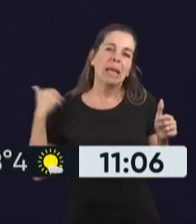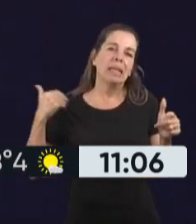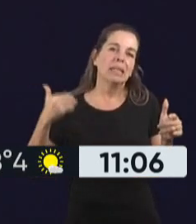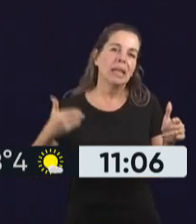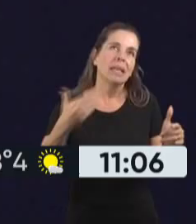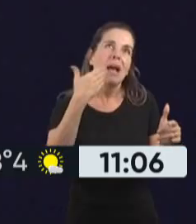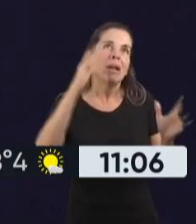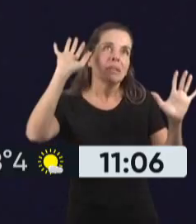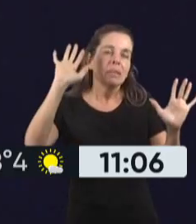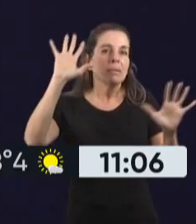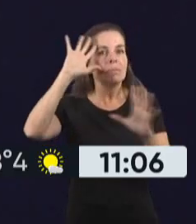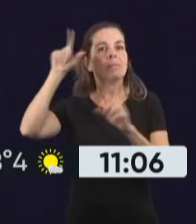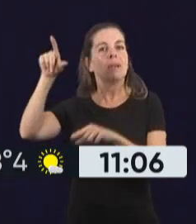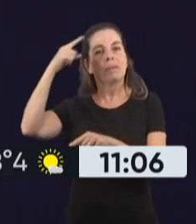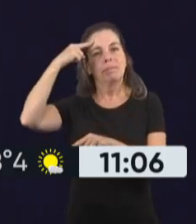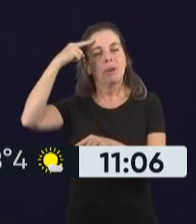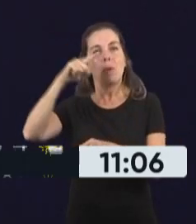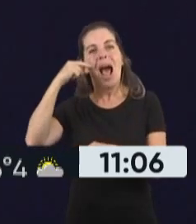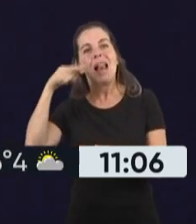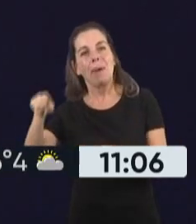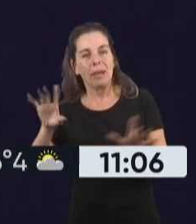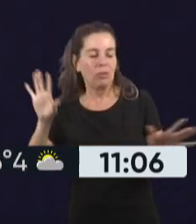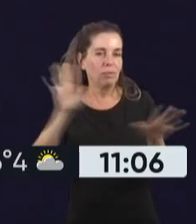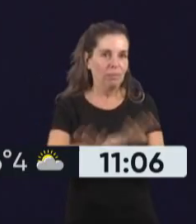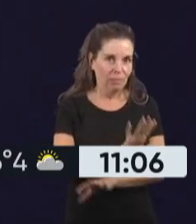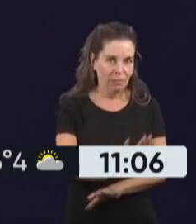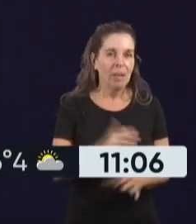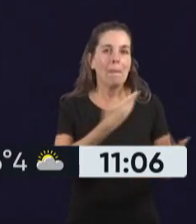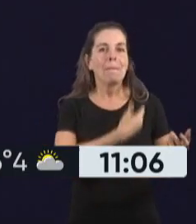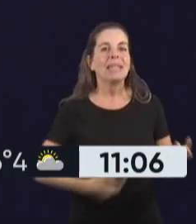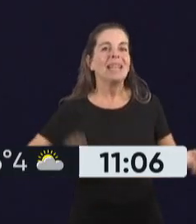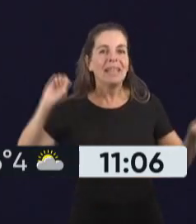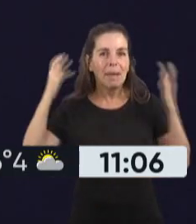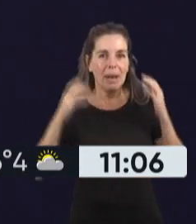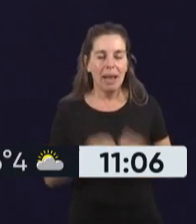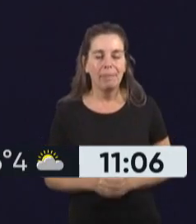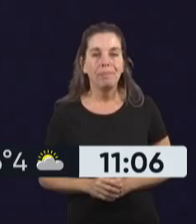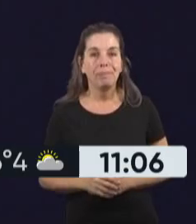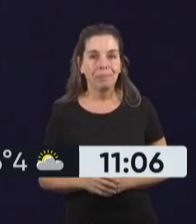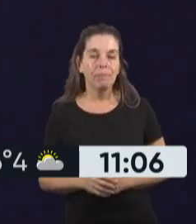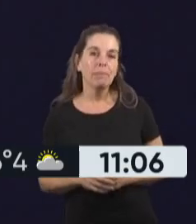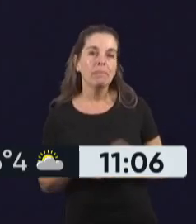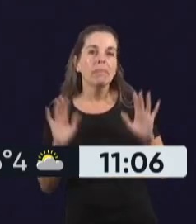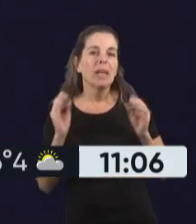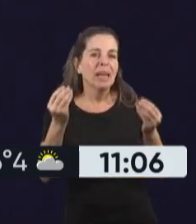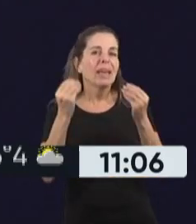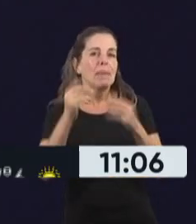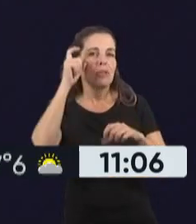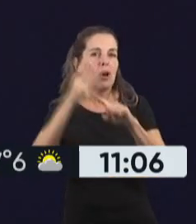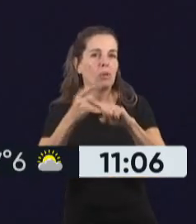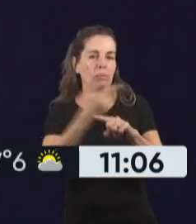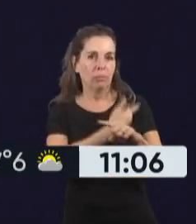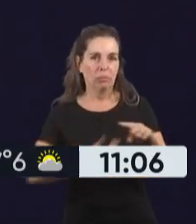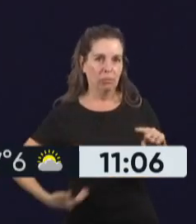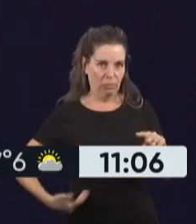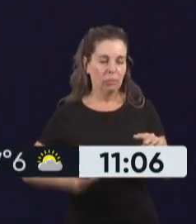en la cabeza, Alberto, entonces me falló el subconsciente. Mientras que en la gestión del doctor